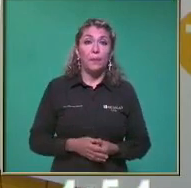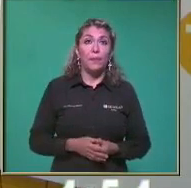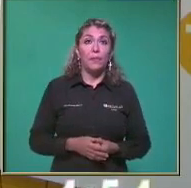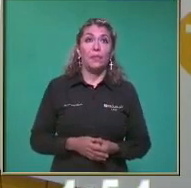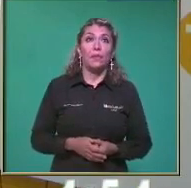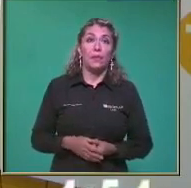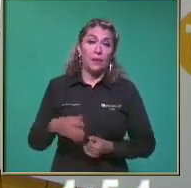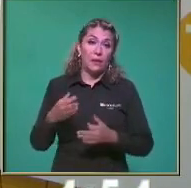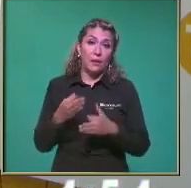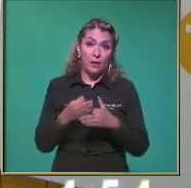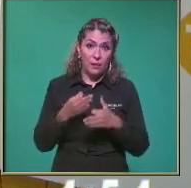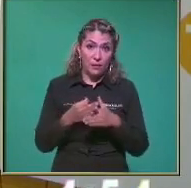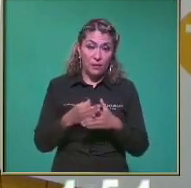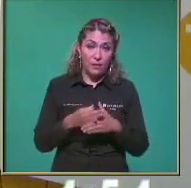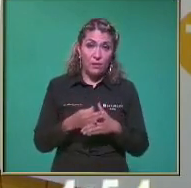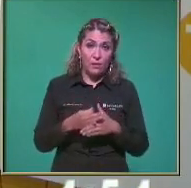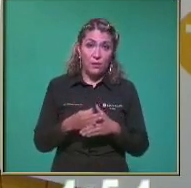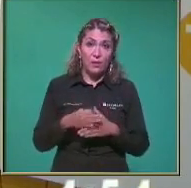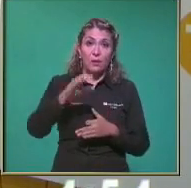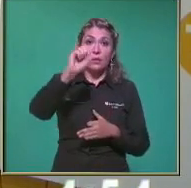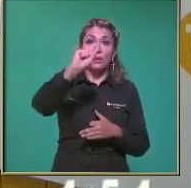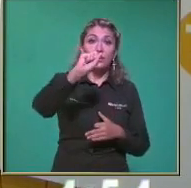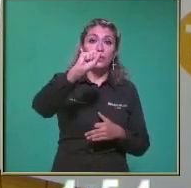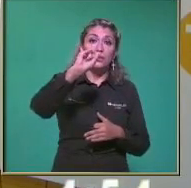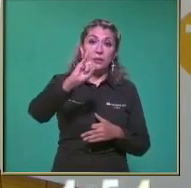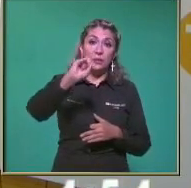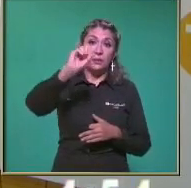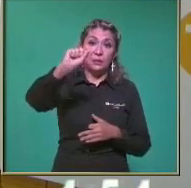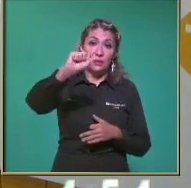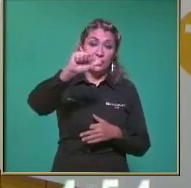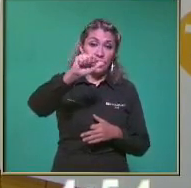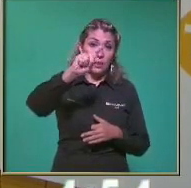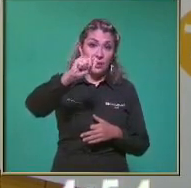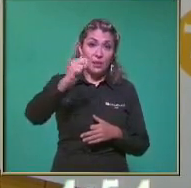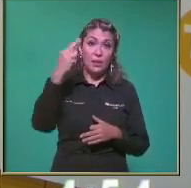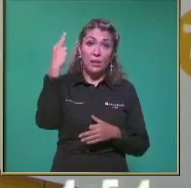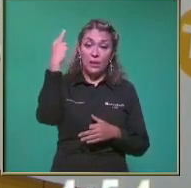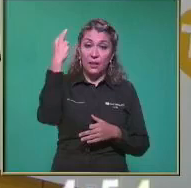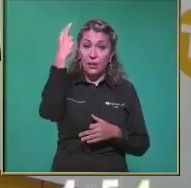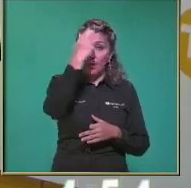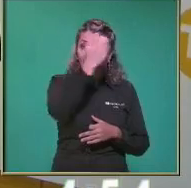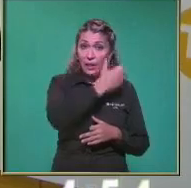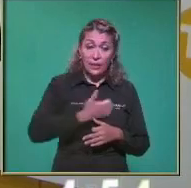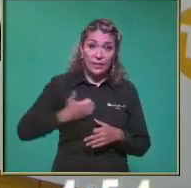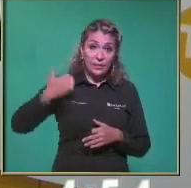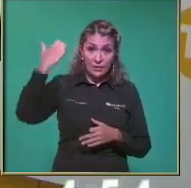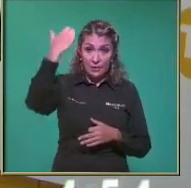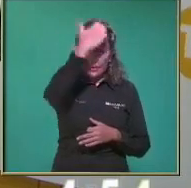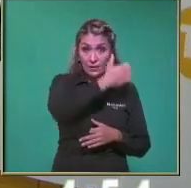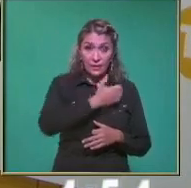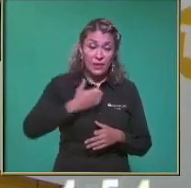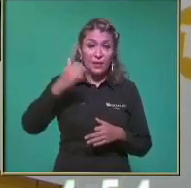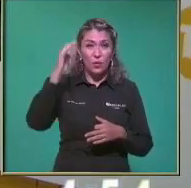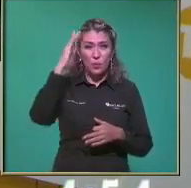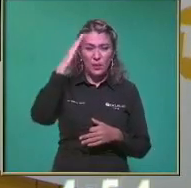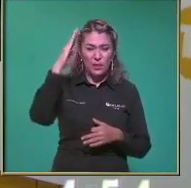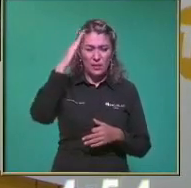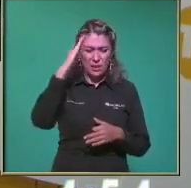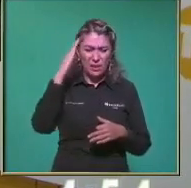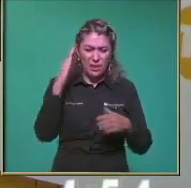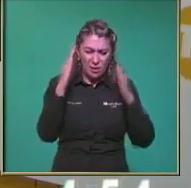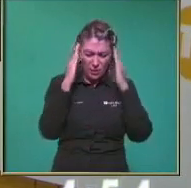se está aplicando algo que se llama CISAT. En este caso, estamos aplicando en matemáticas cálculo mental.